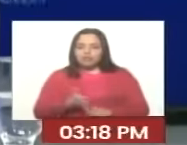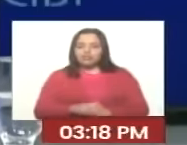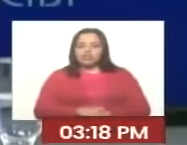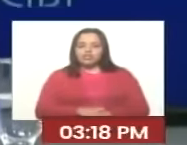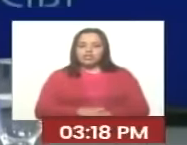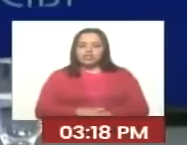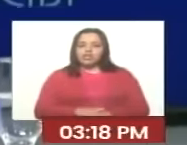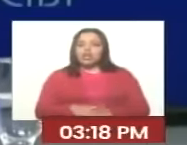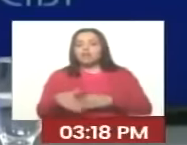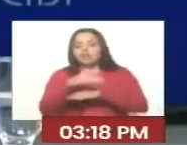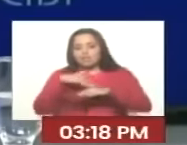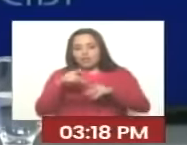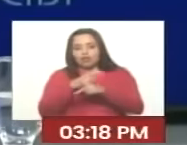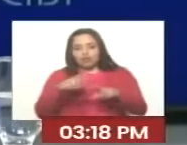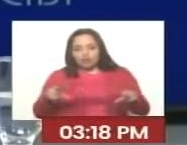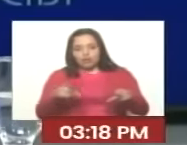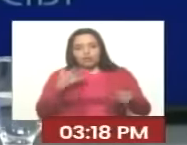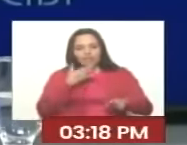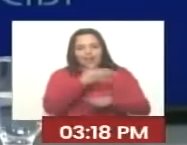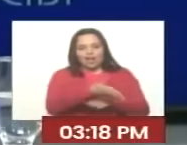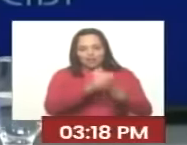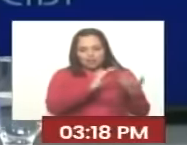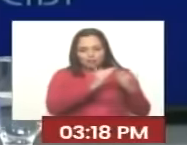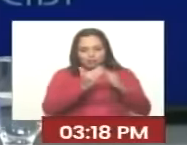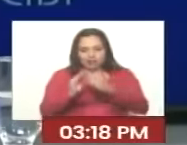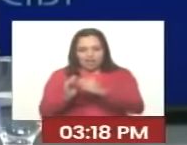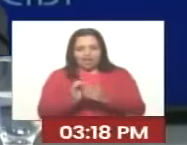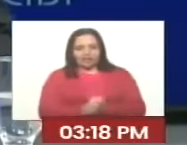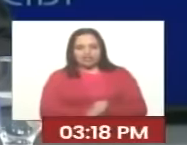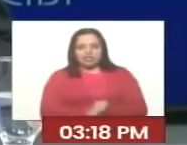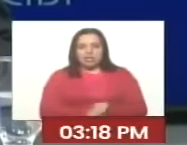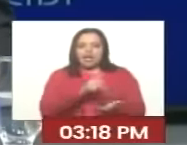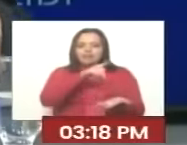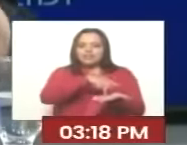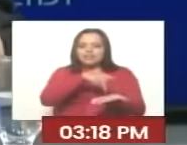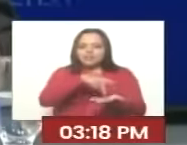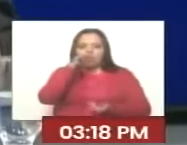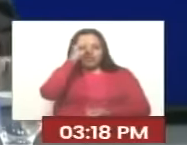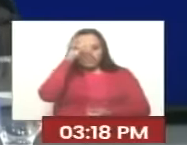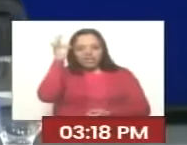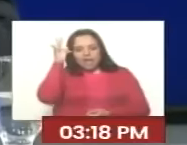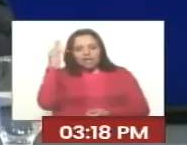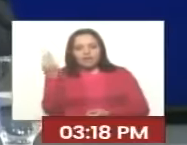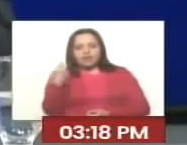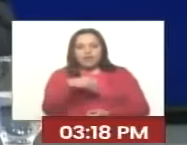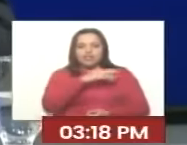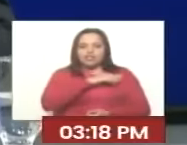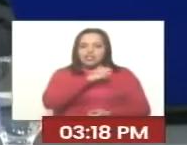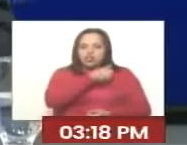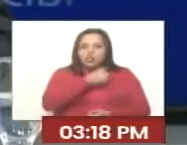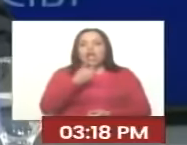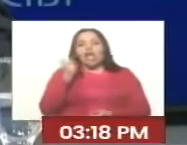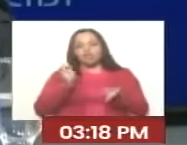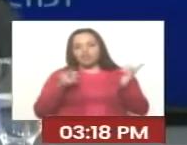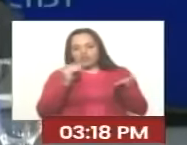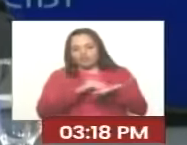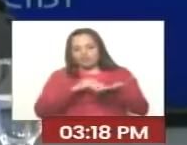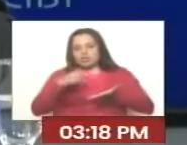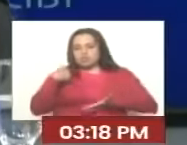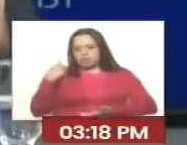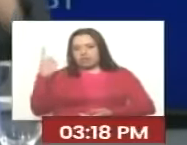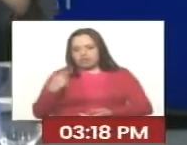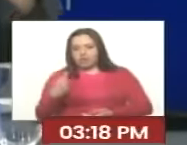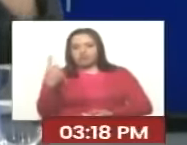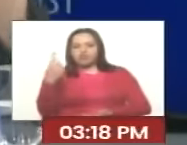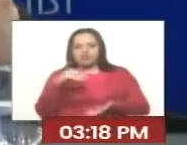como el Ministerio Público va a tu comunidad, que es la presencia de fiscales con directores y mi propia persona, uh-huh, una vez a